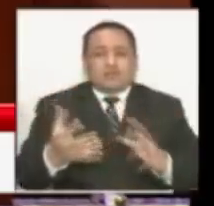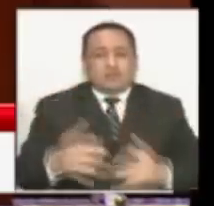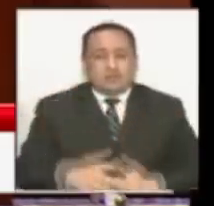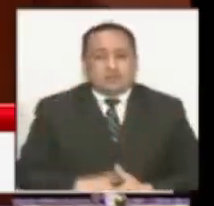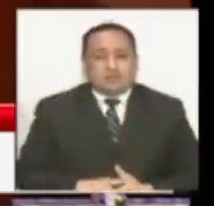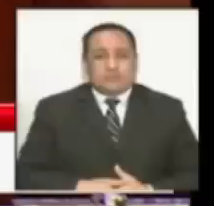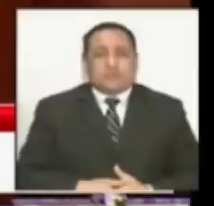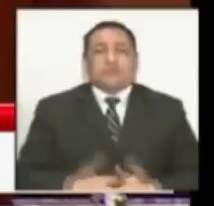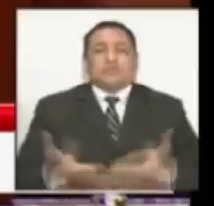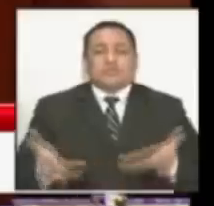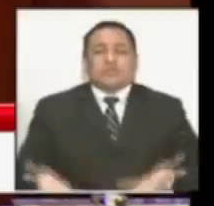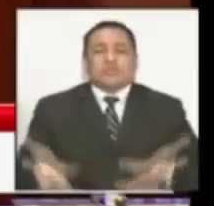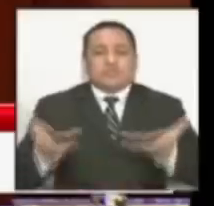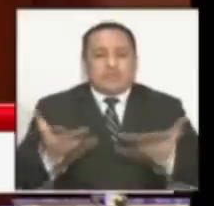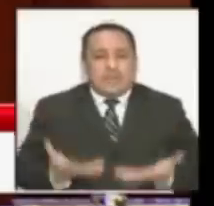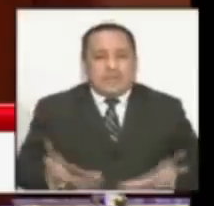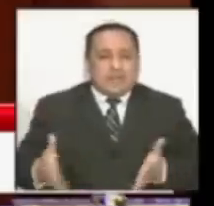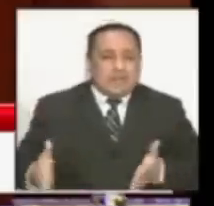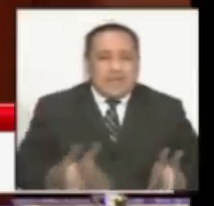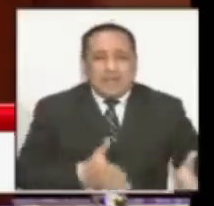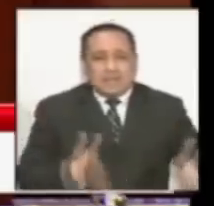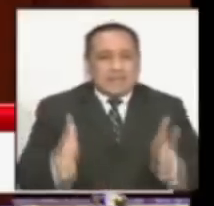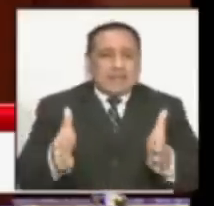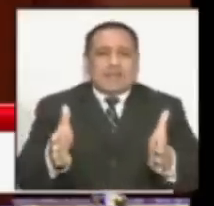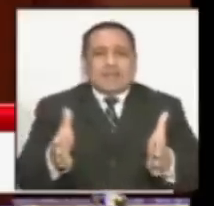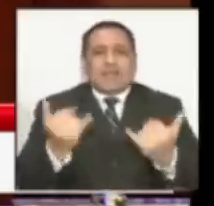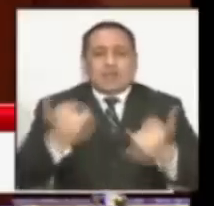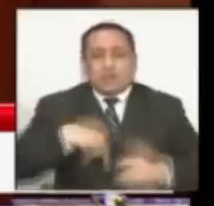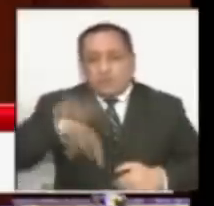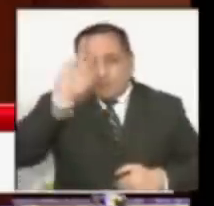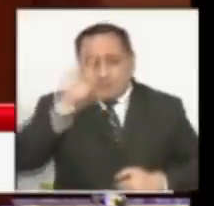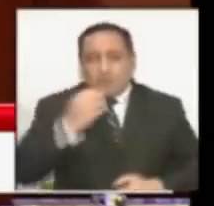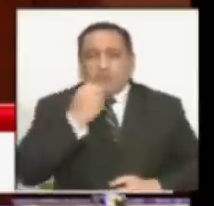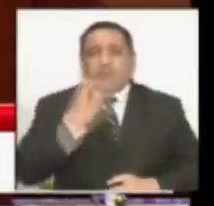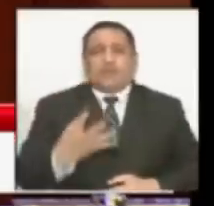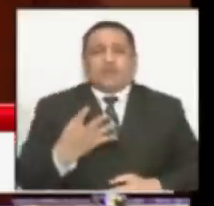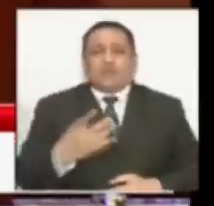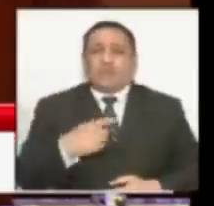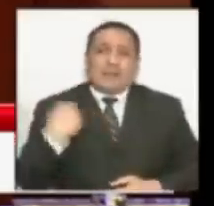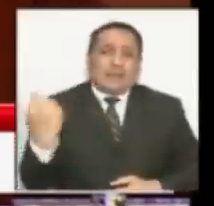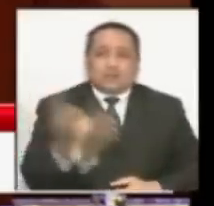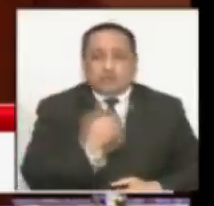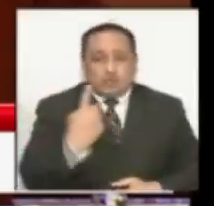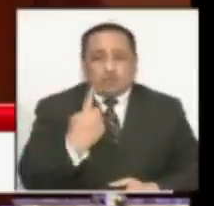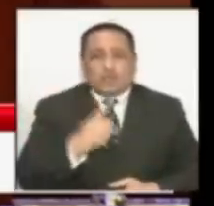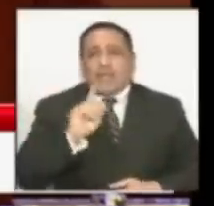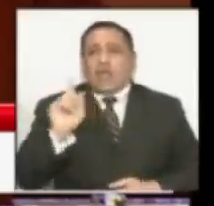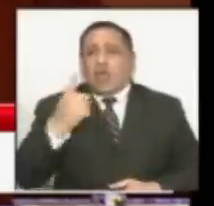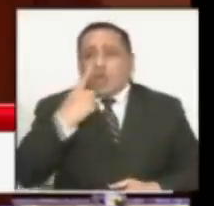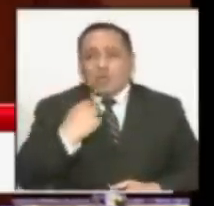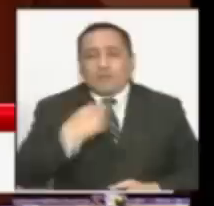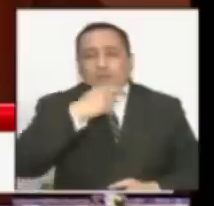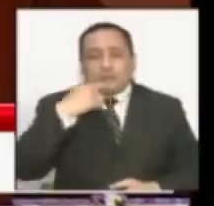turbulento, nos encauzarán hacia un Perú mejor para todos y para todos.